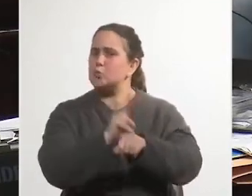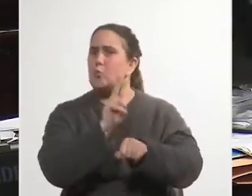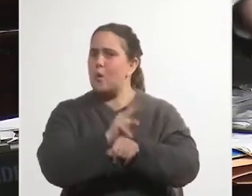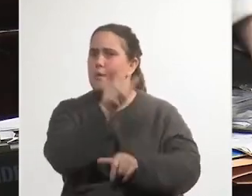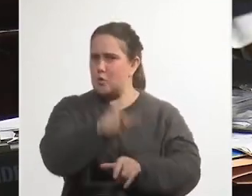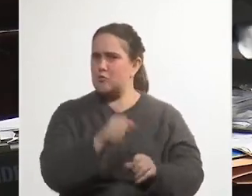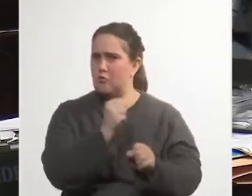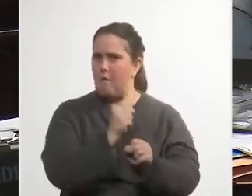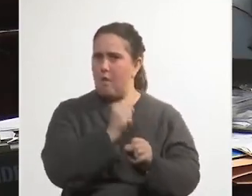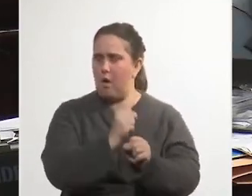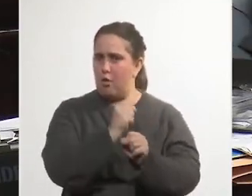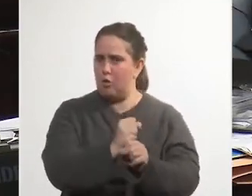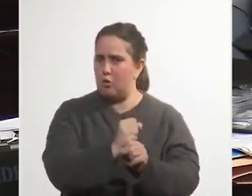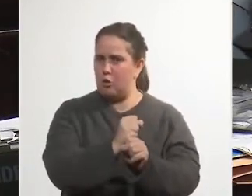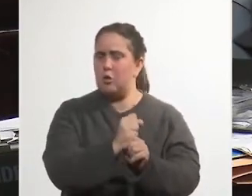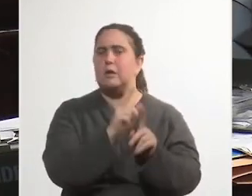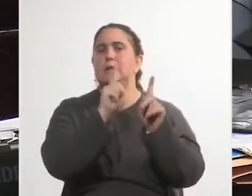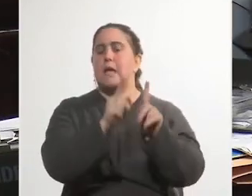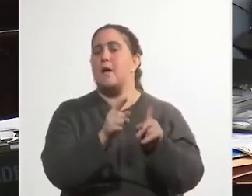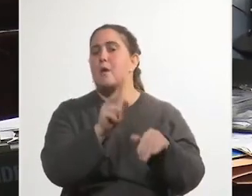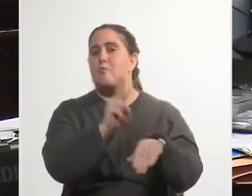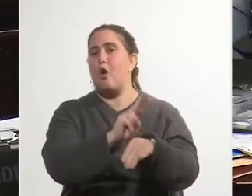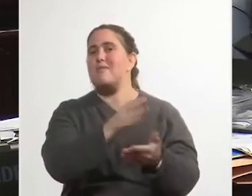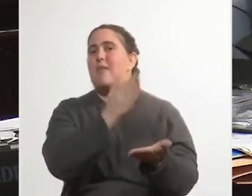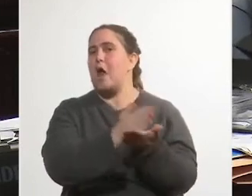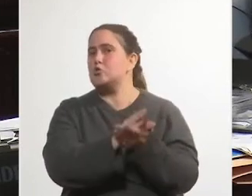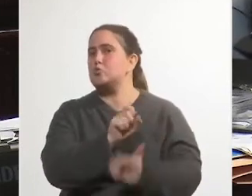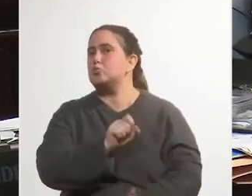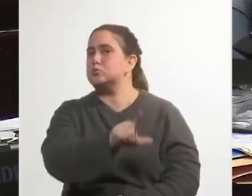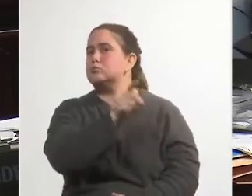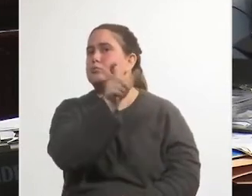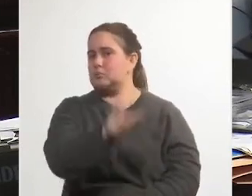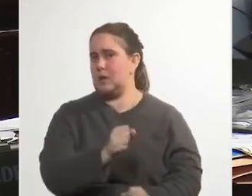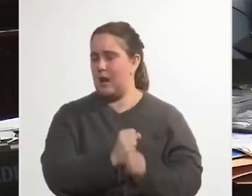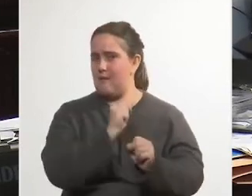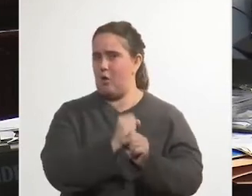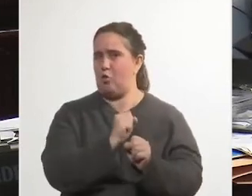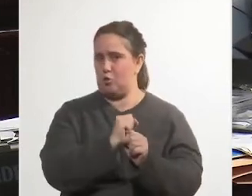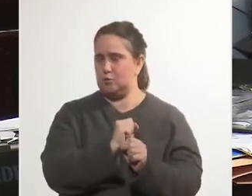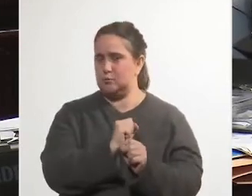del trabajador y a la protección de los derechos del trabajador,